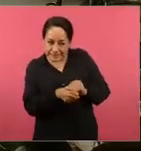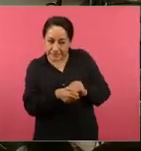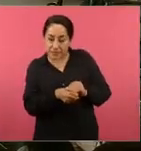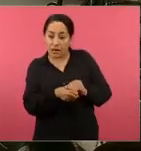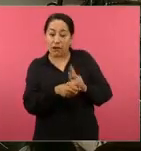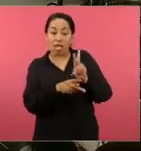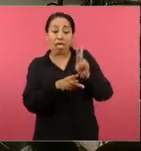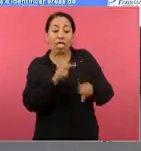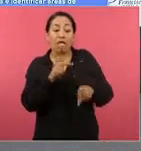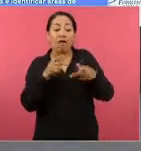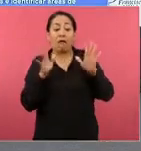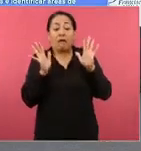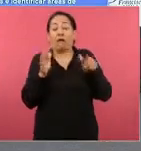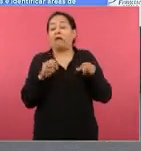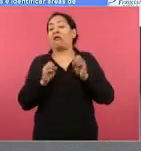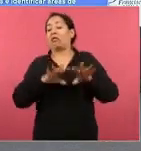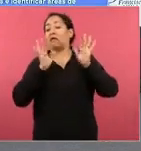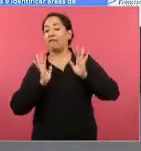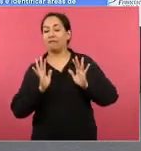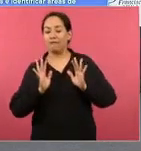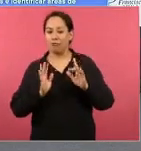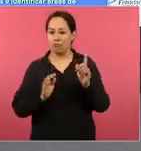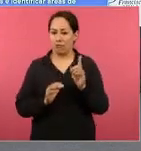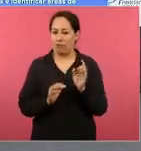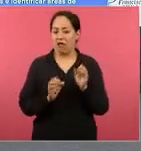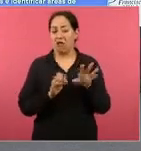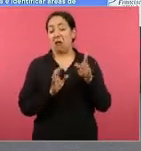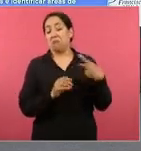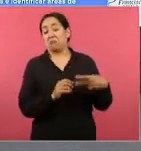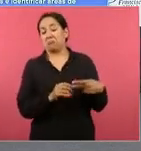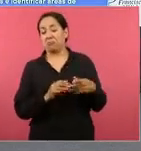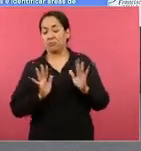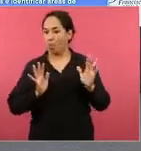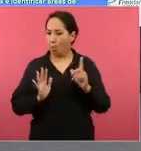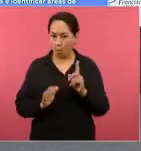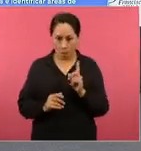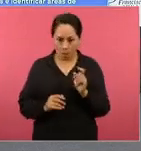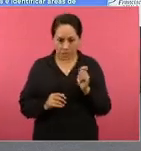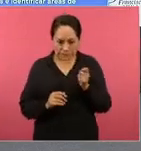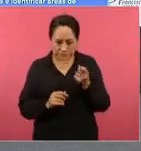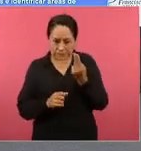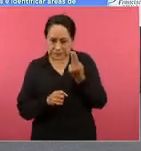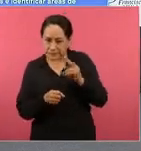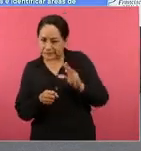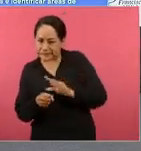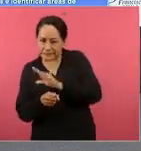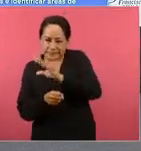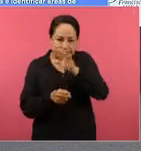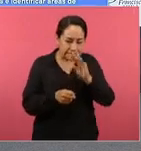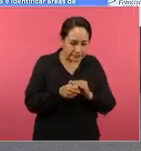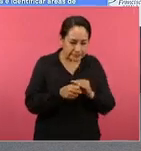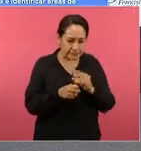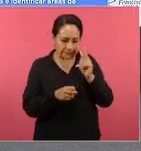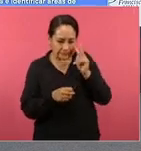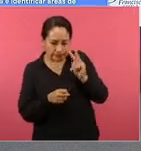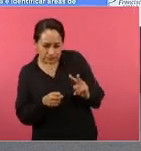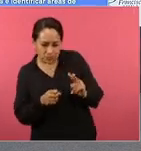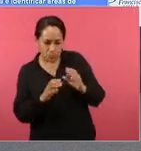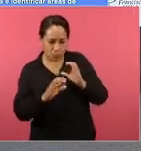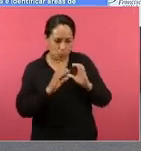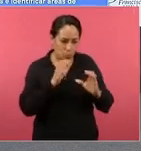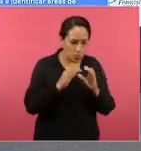que terminé el proyecto y bueno, quién sabe qué pasó, ¿no? Ahí hay un ejercicio constante, insisto,